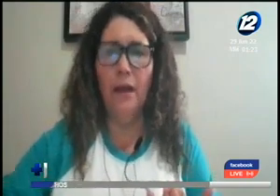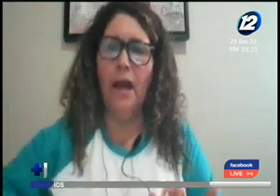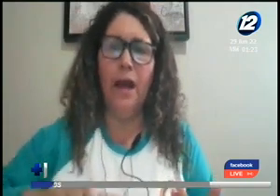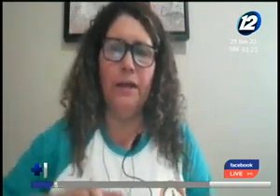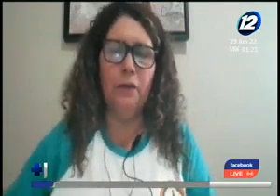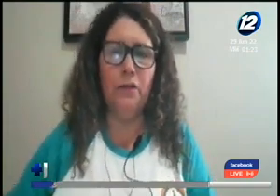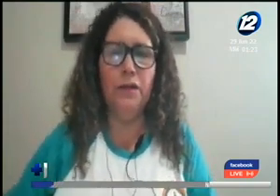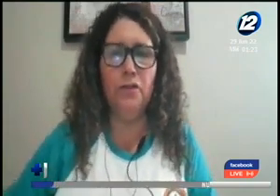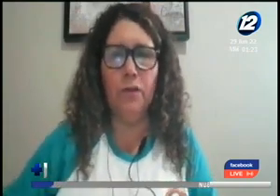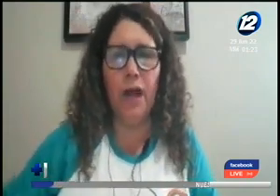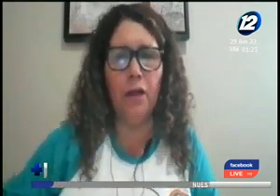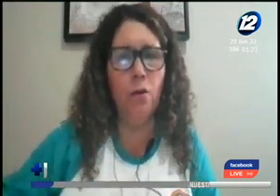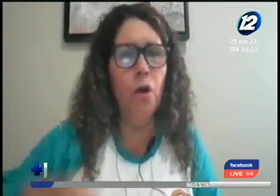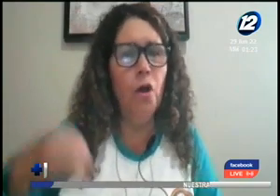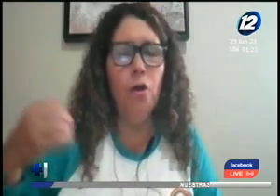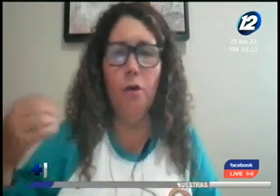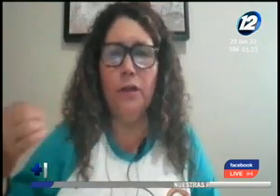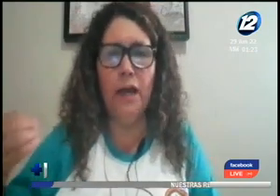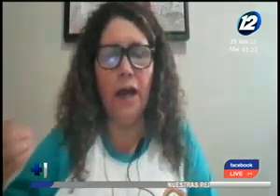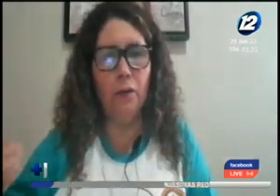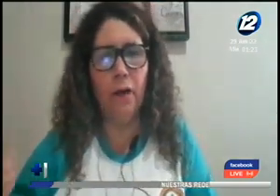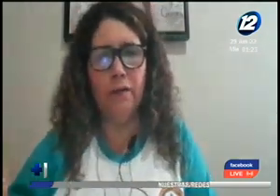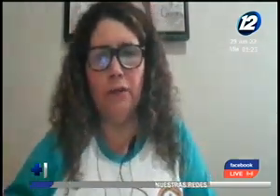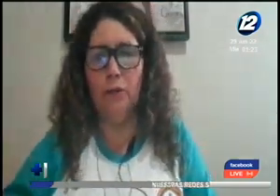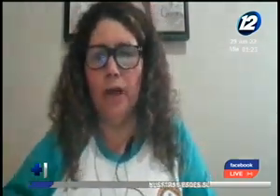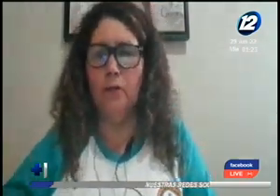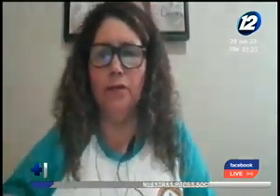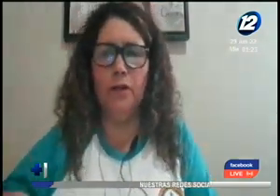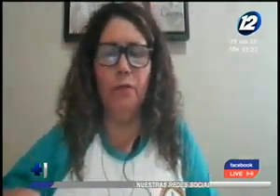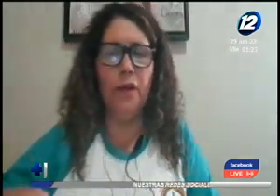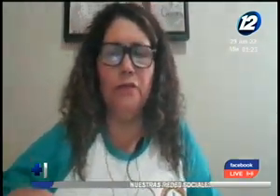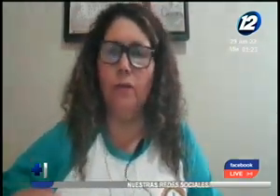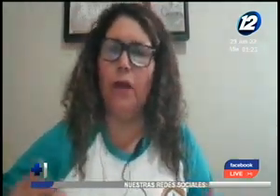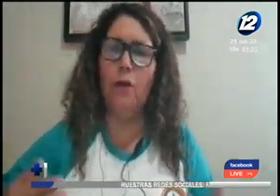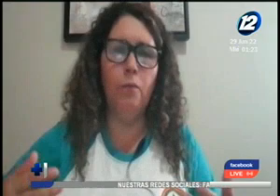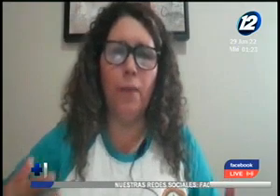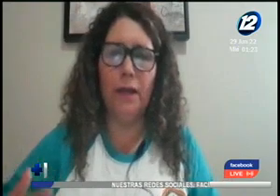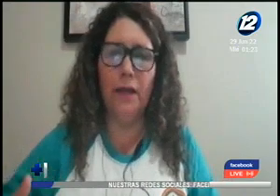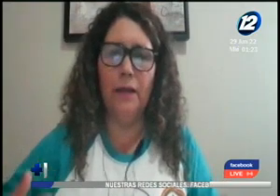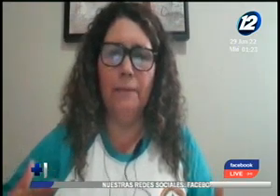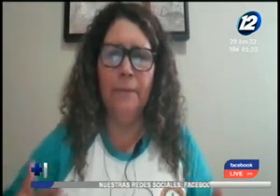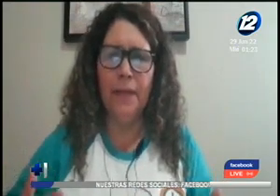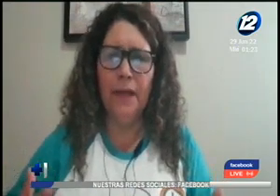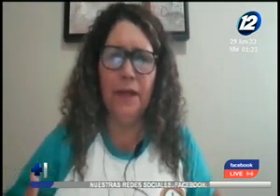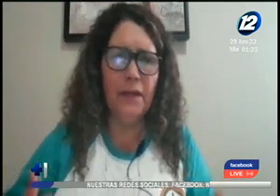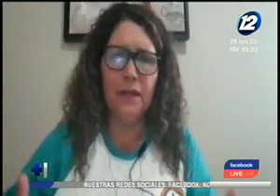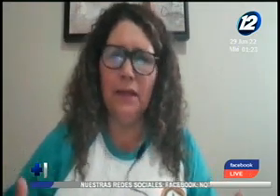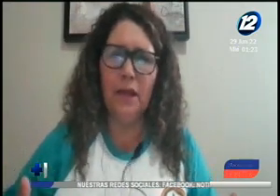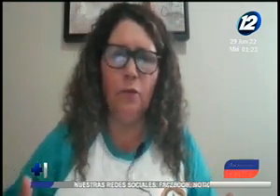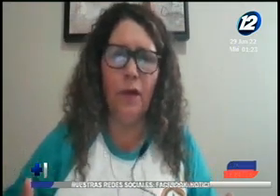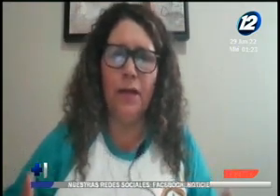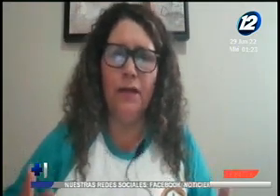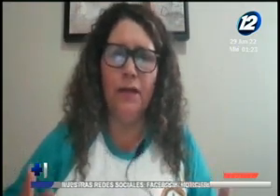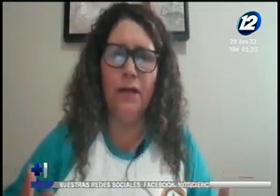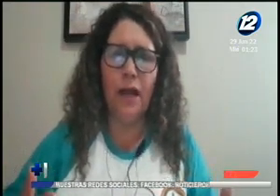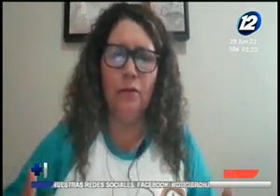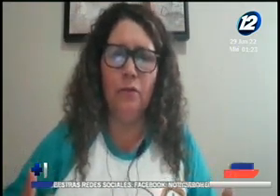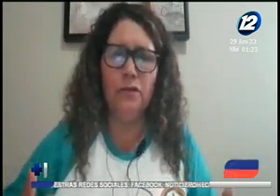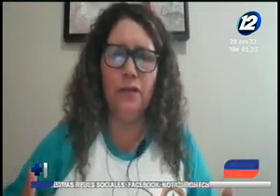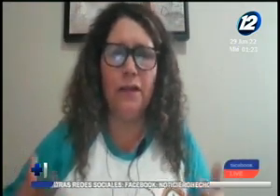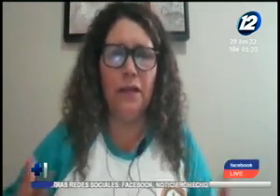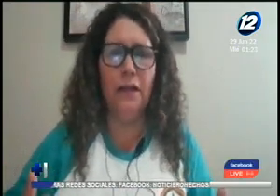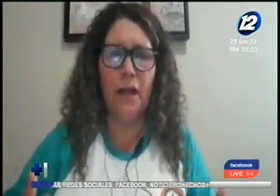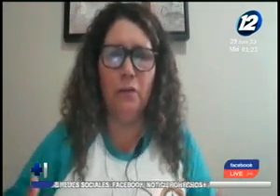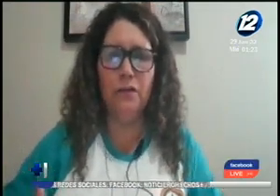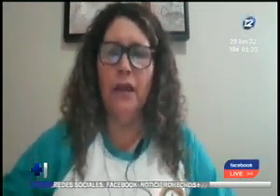tiene aire acondicionado? Los dejaron abandonados en una zona con más de, entendí que 40